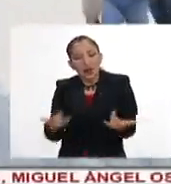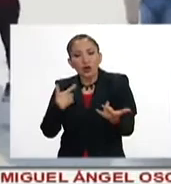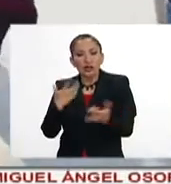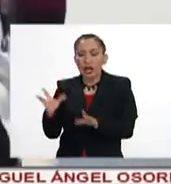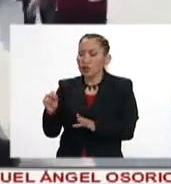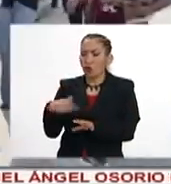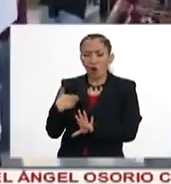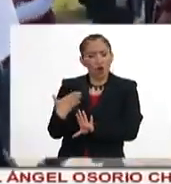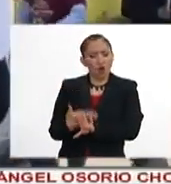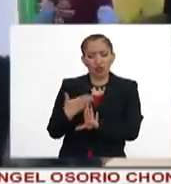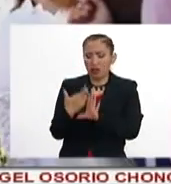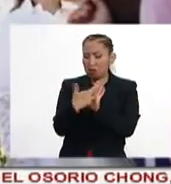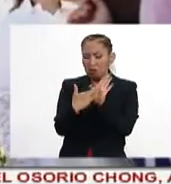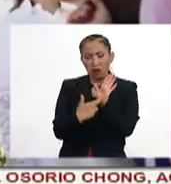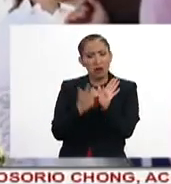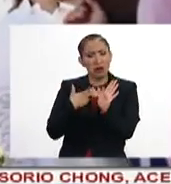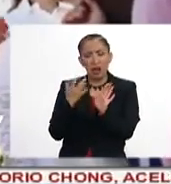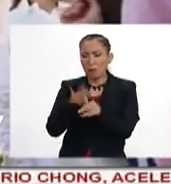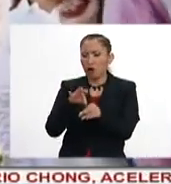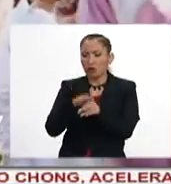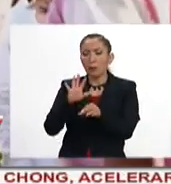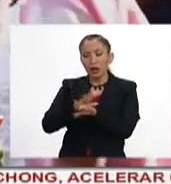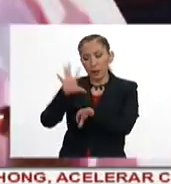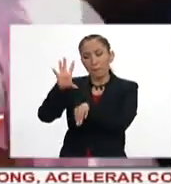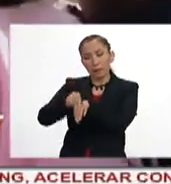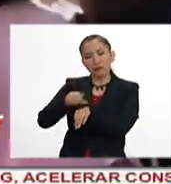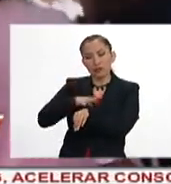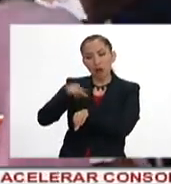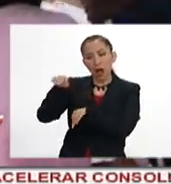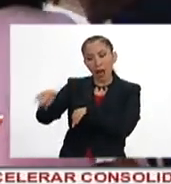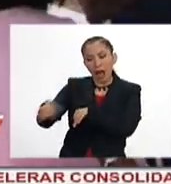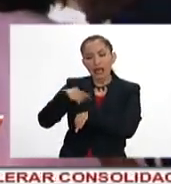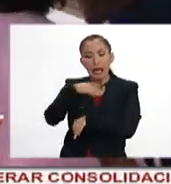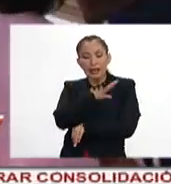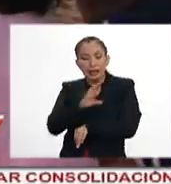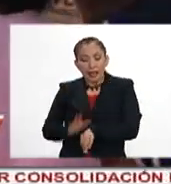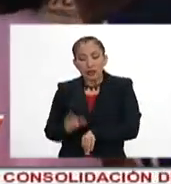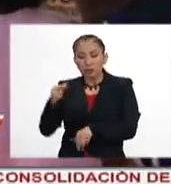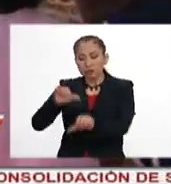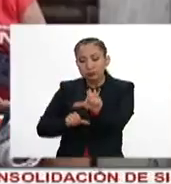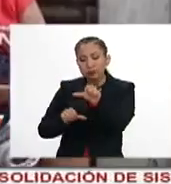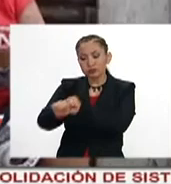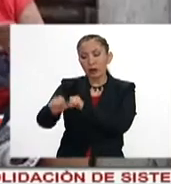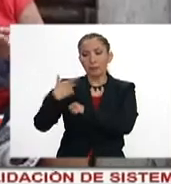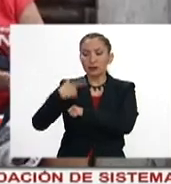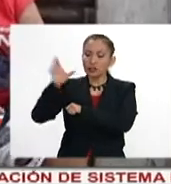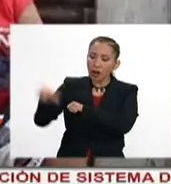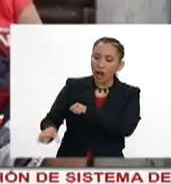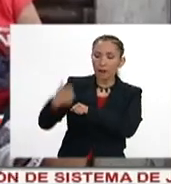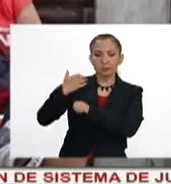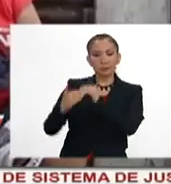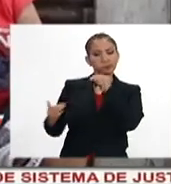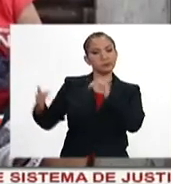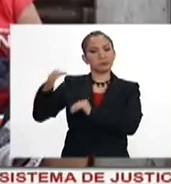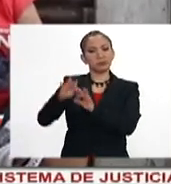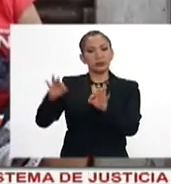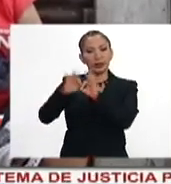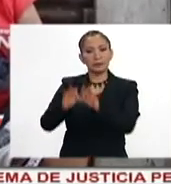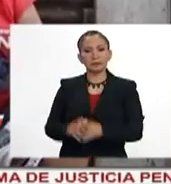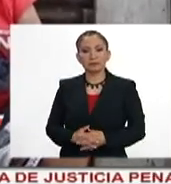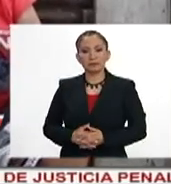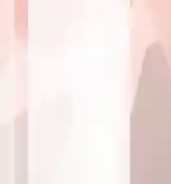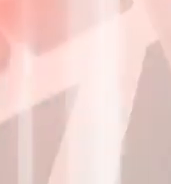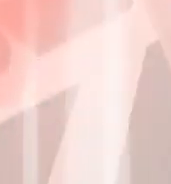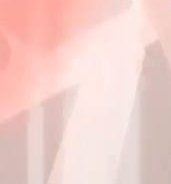no violan la normatividad electoral porque está permitido que los candidatos sean sustituidos por figuras protagónicas.